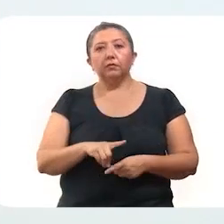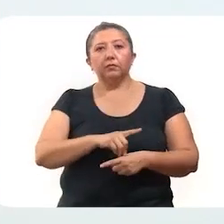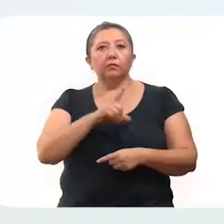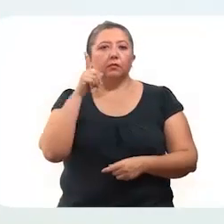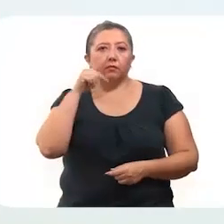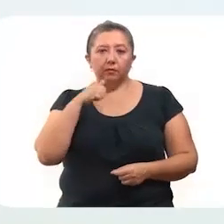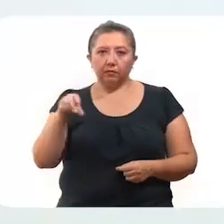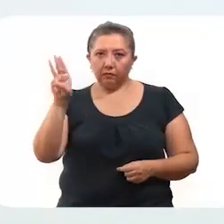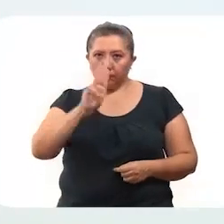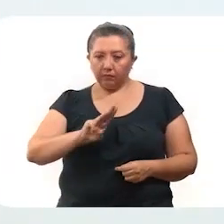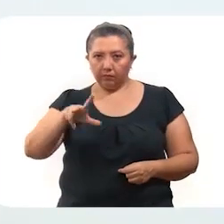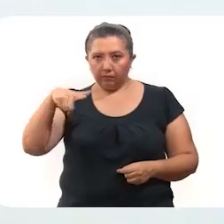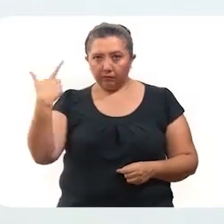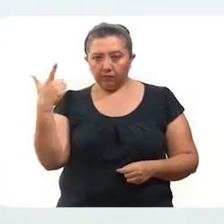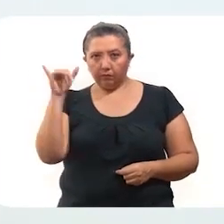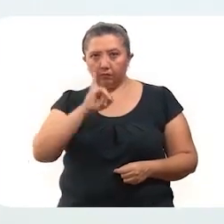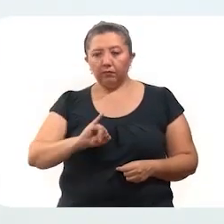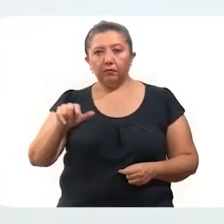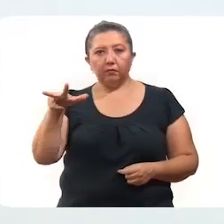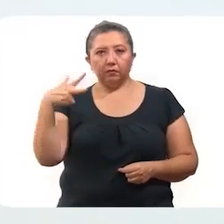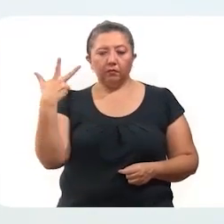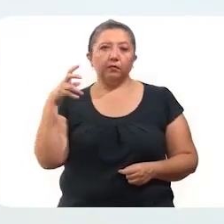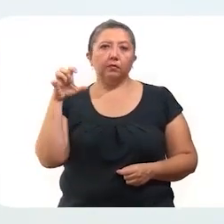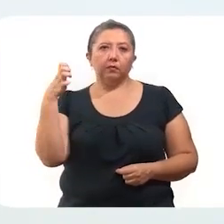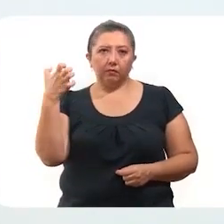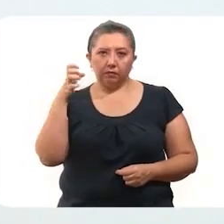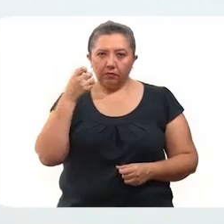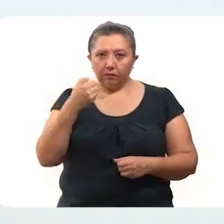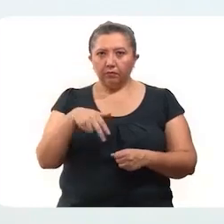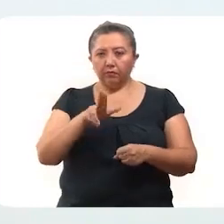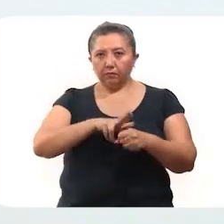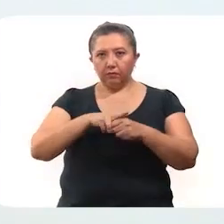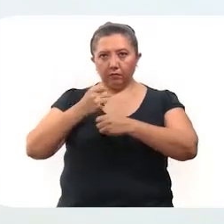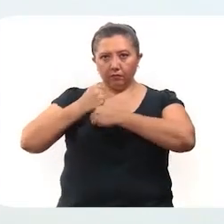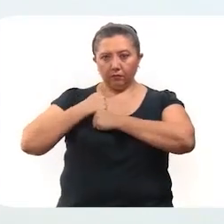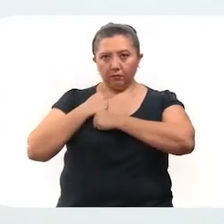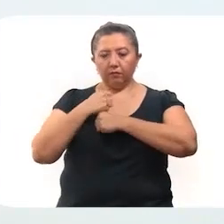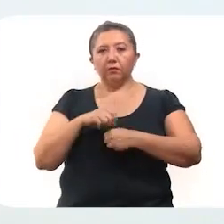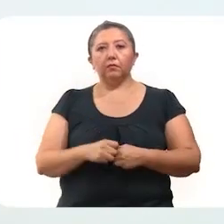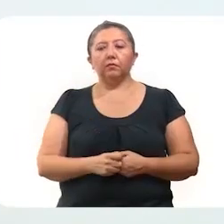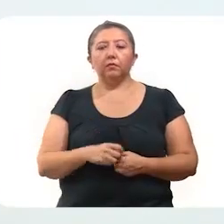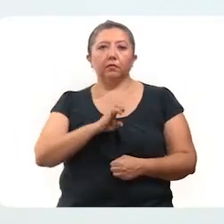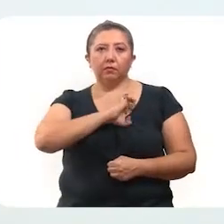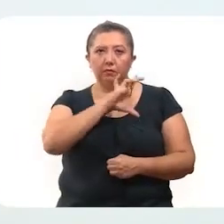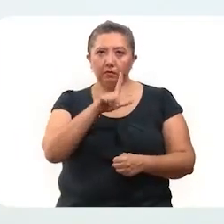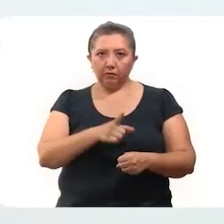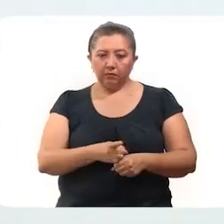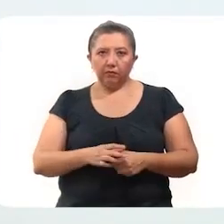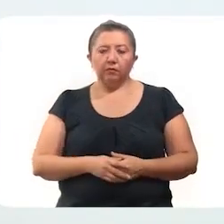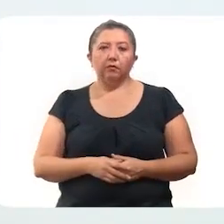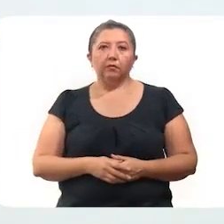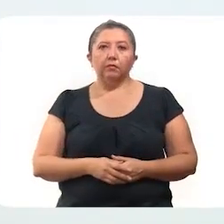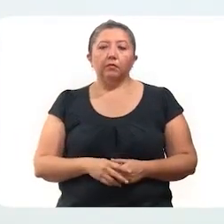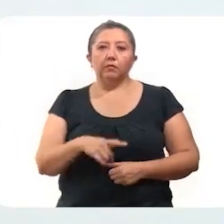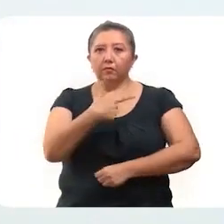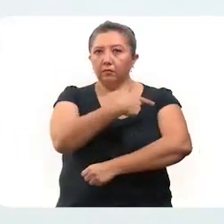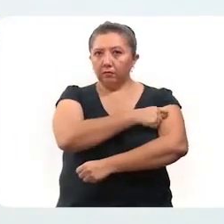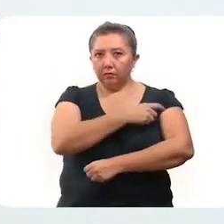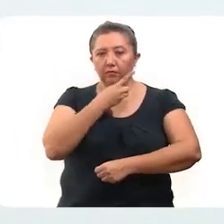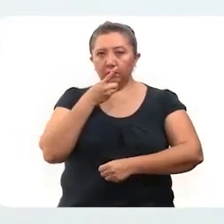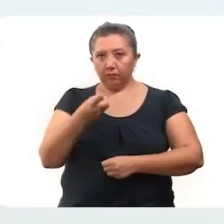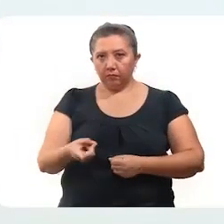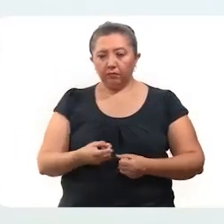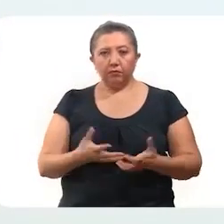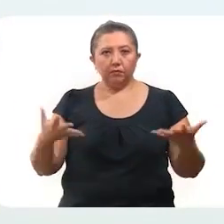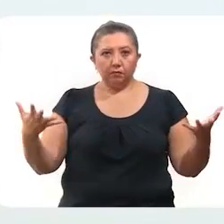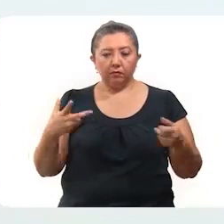mañana miércoles 12 y jueves 13 de enero en el Hospital Militar Regional de Especialidad. Las vacunas de